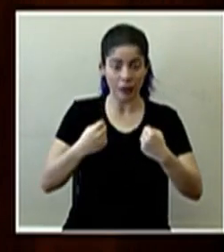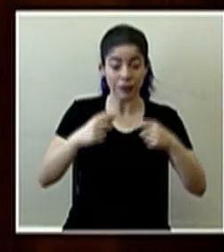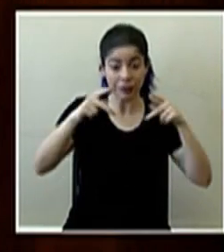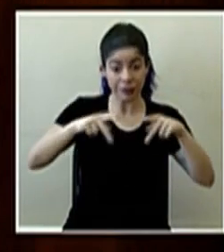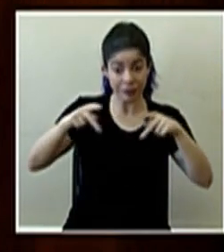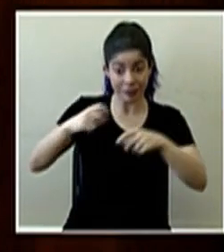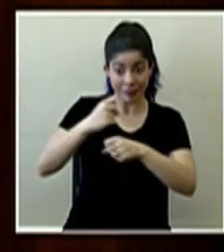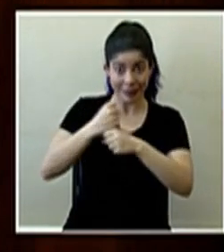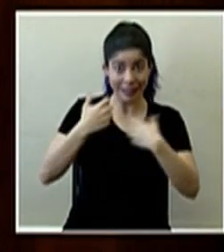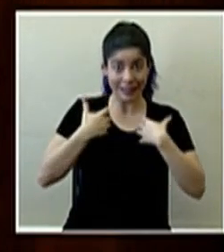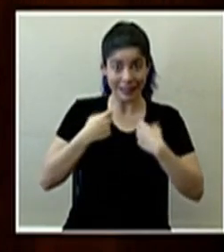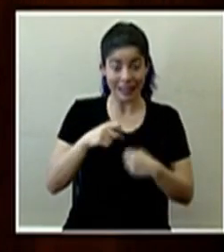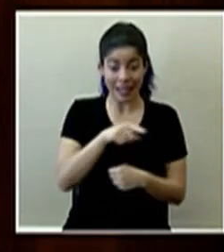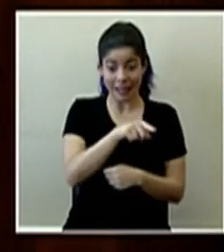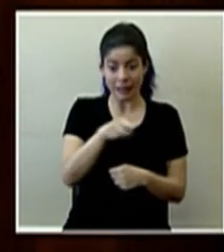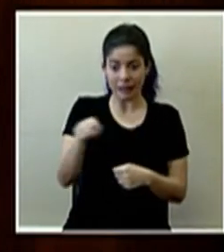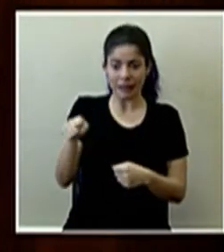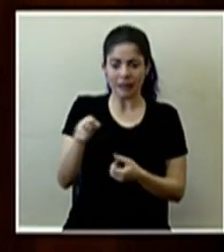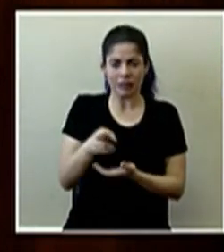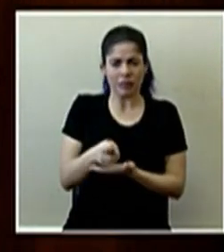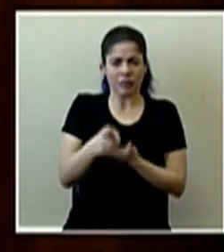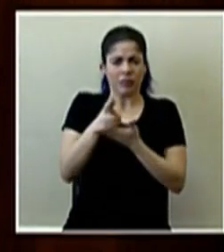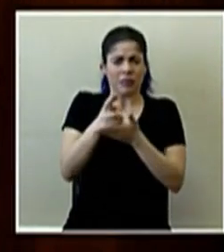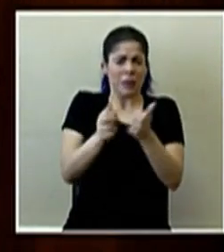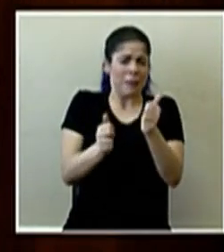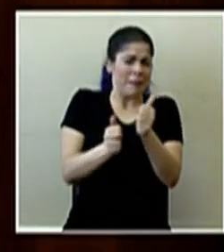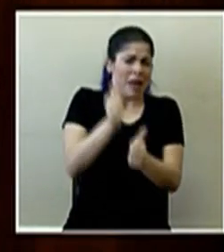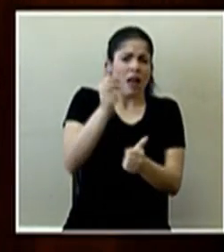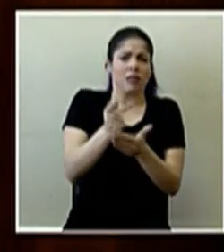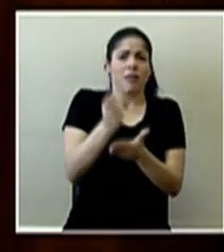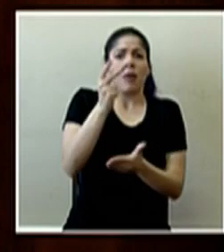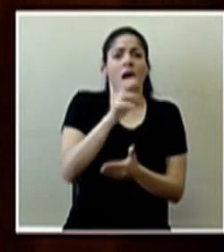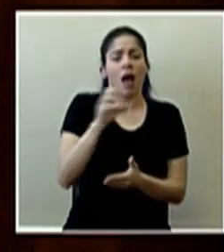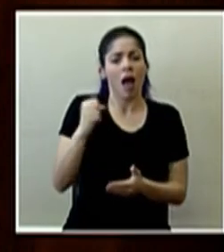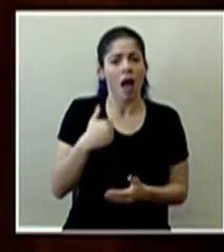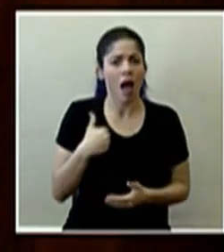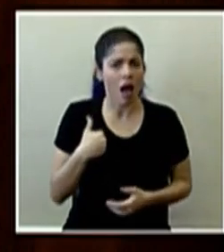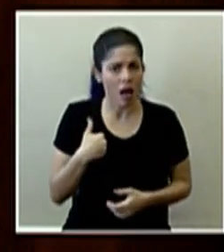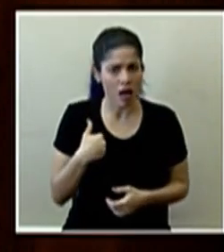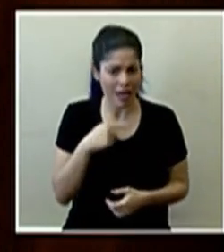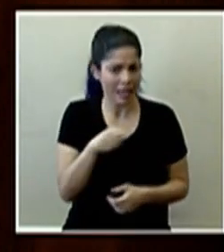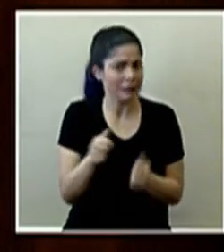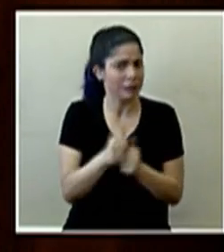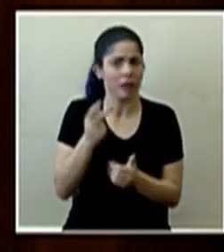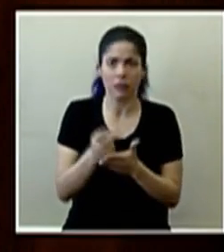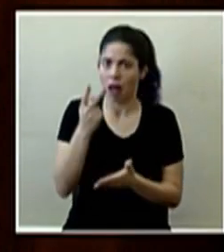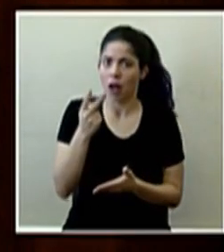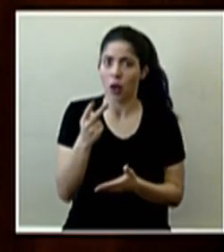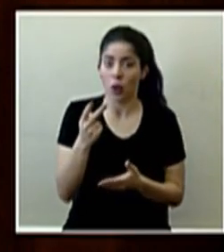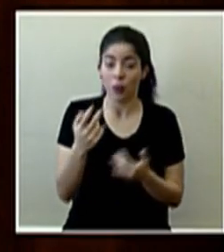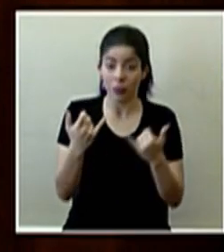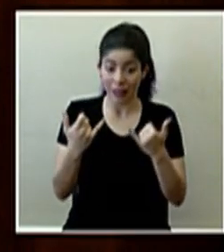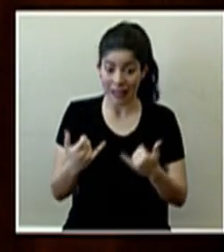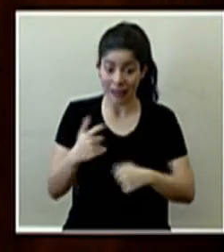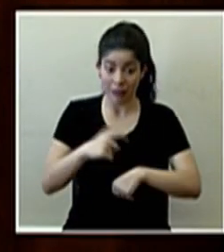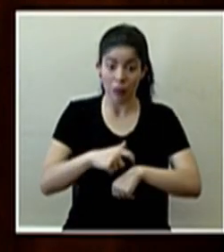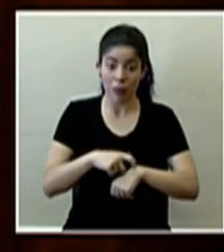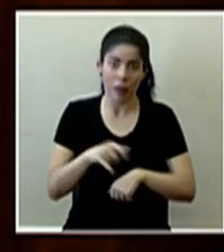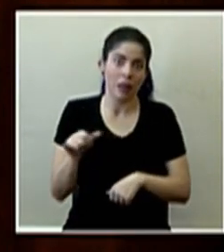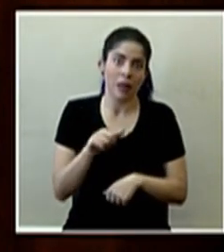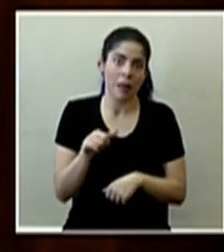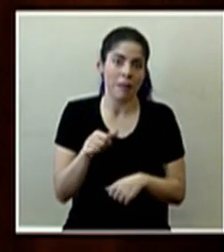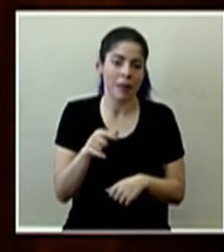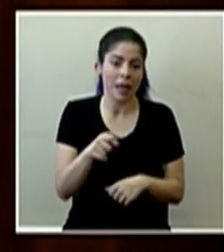de salud es el recurso más valioso que tiene la Caja, y diría en este momento del recurso